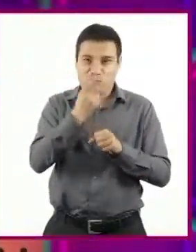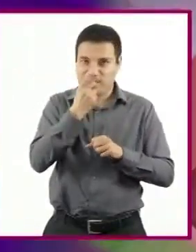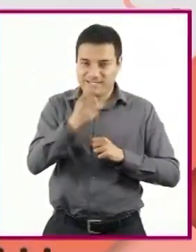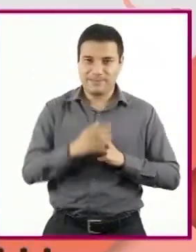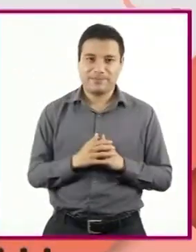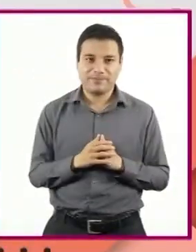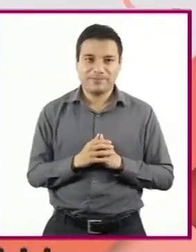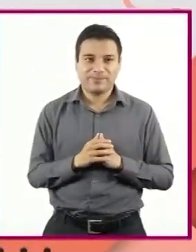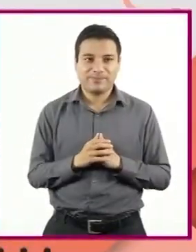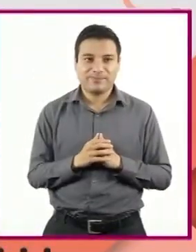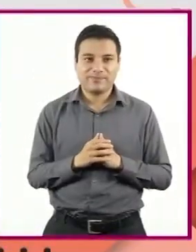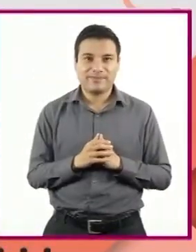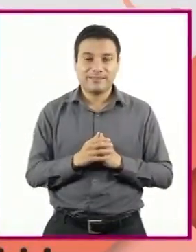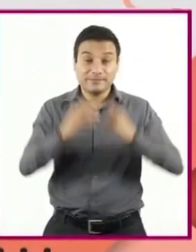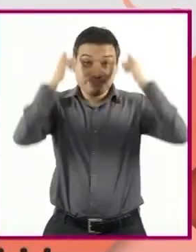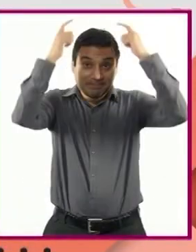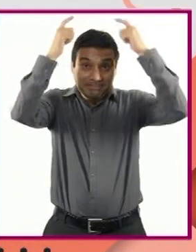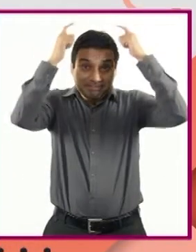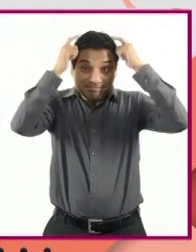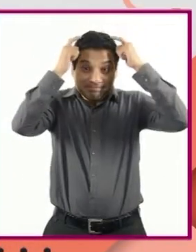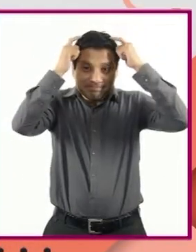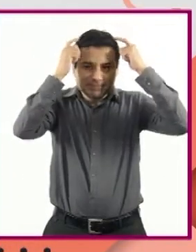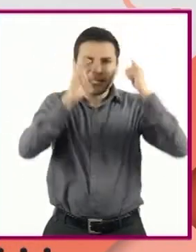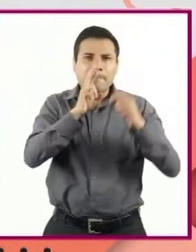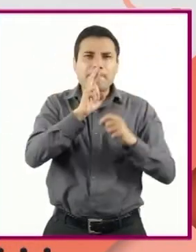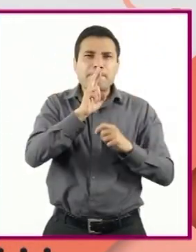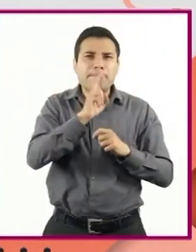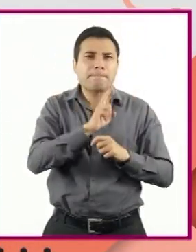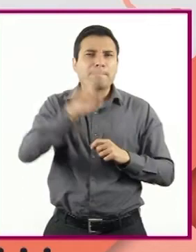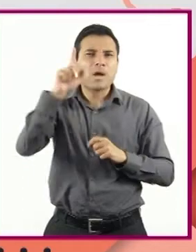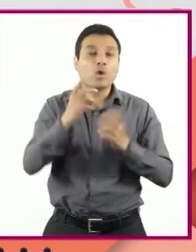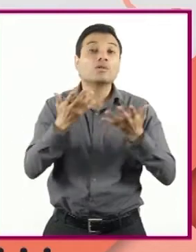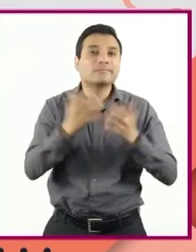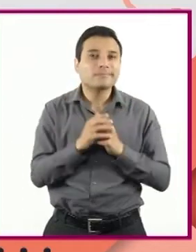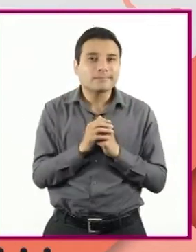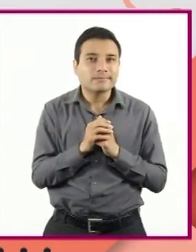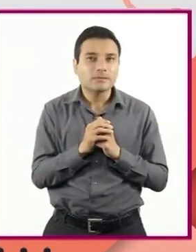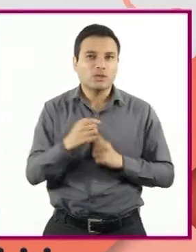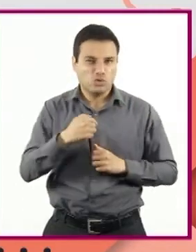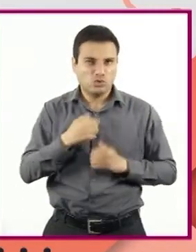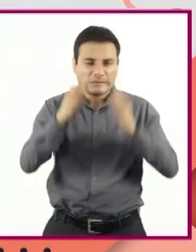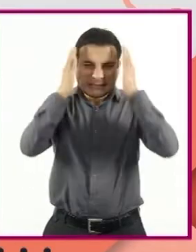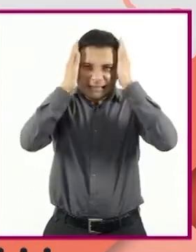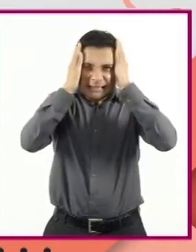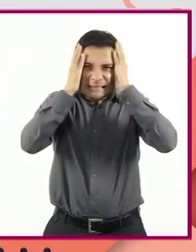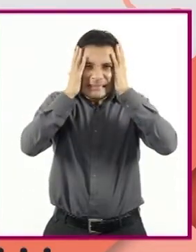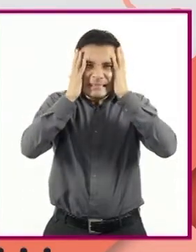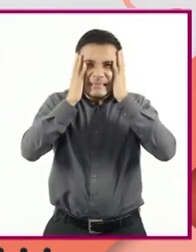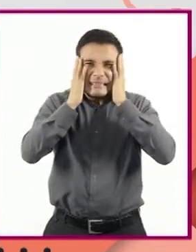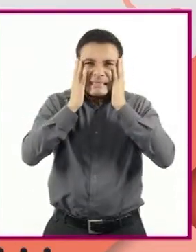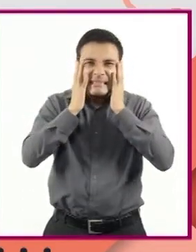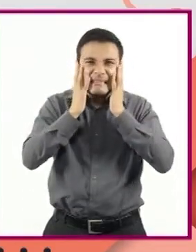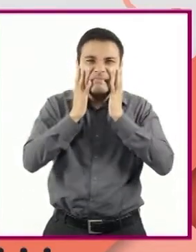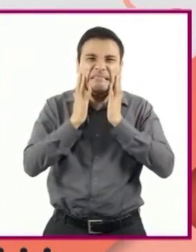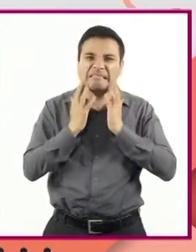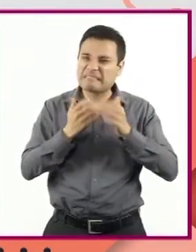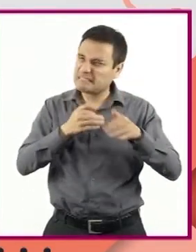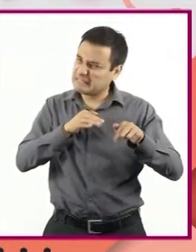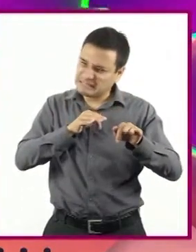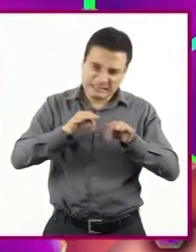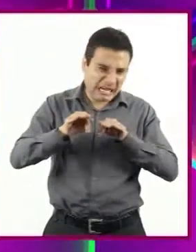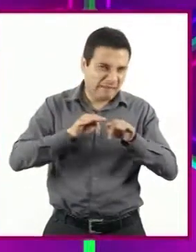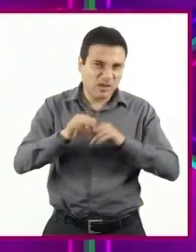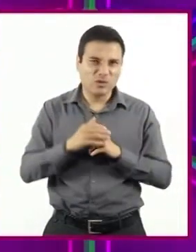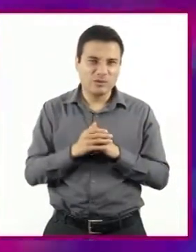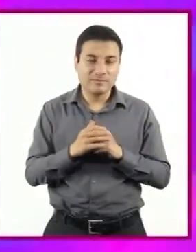La mejor diadema que adorna la frente de un hombre es el sudor de su esfuerzo. Y estoy segura de que usted